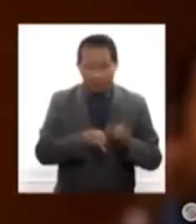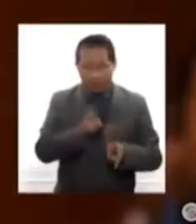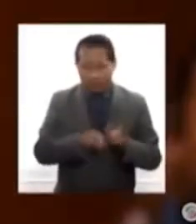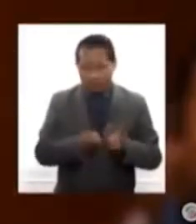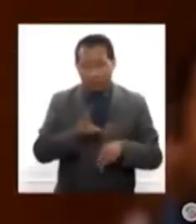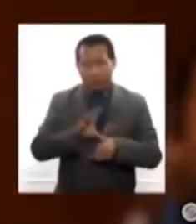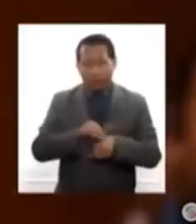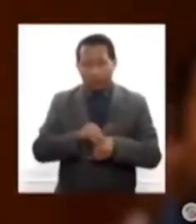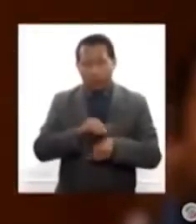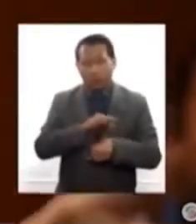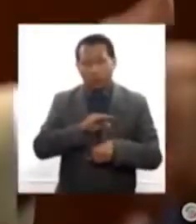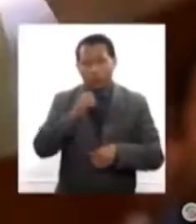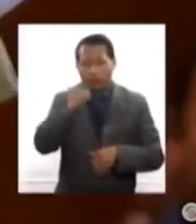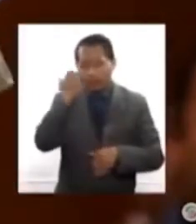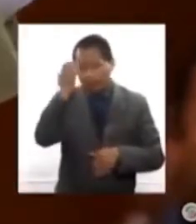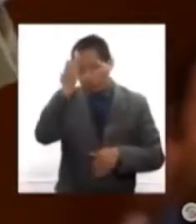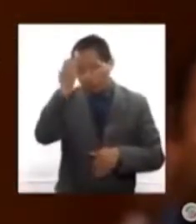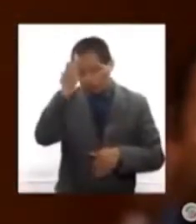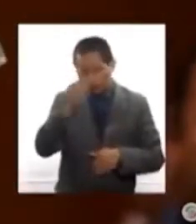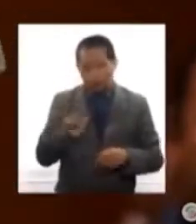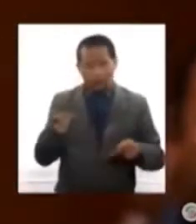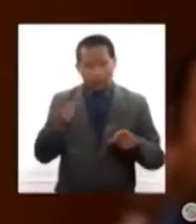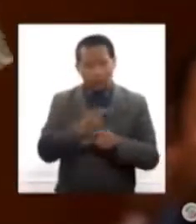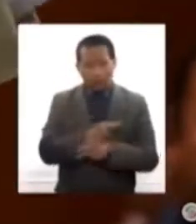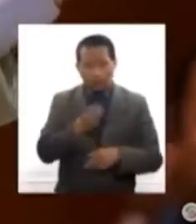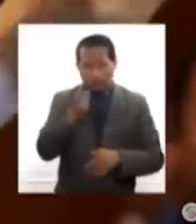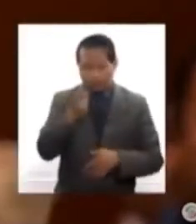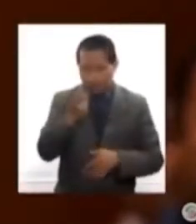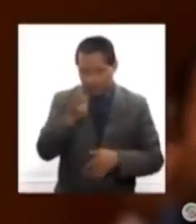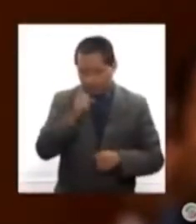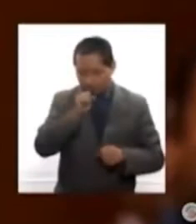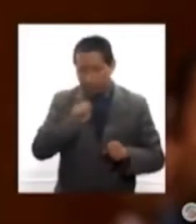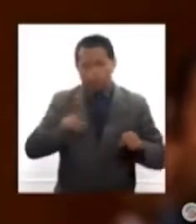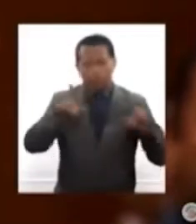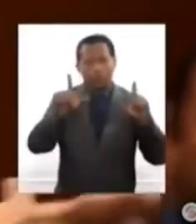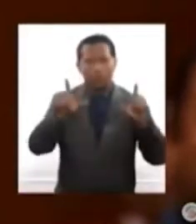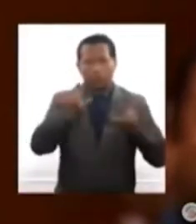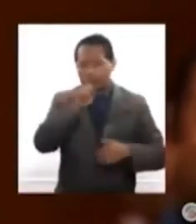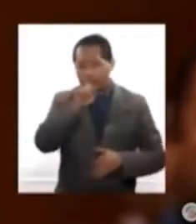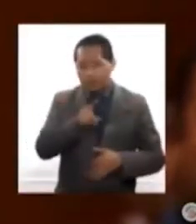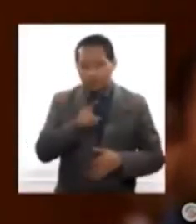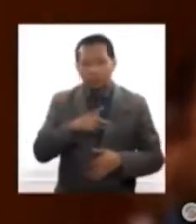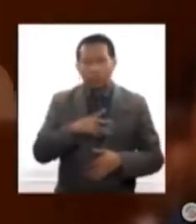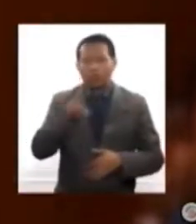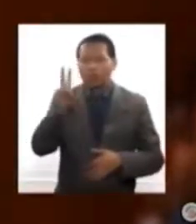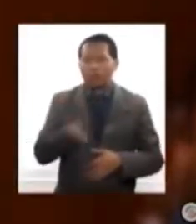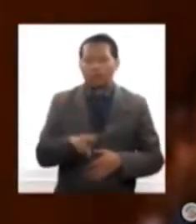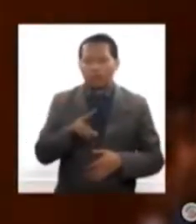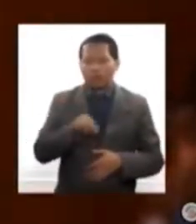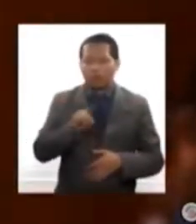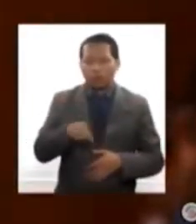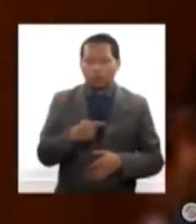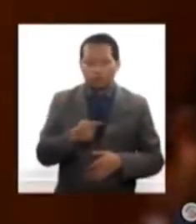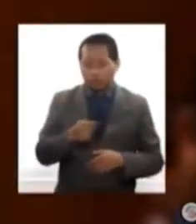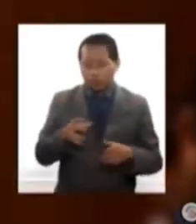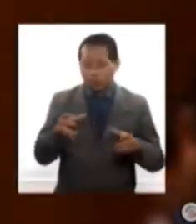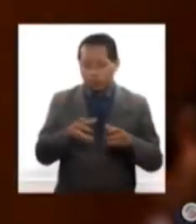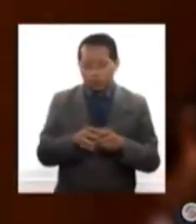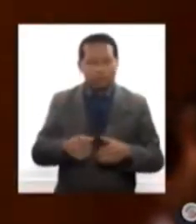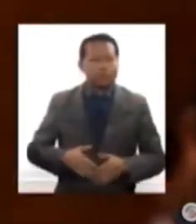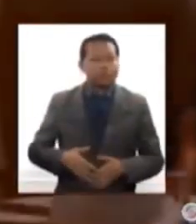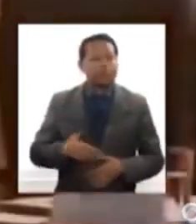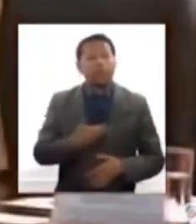a permitir la participación ni intervención por ningún otro concepto de ninguna